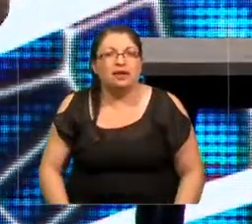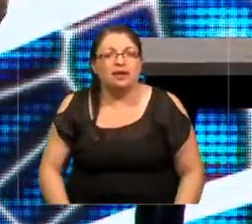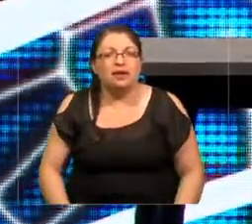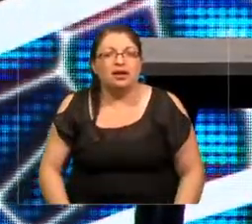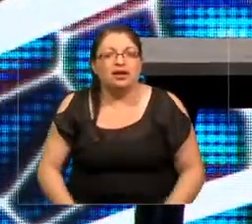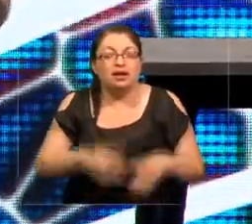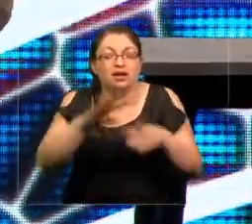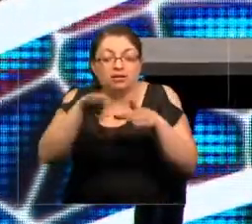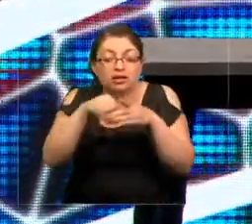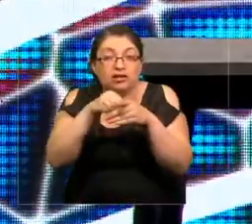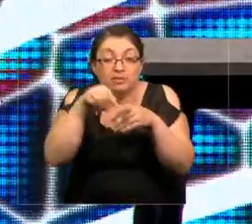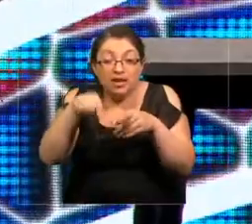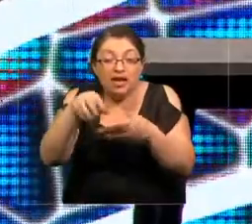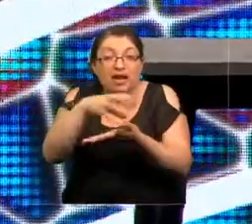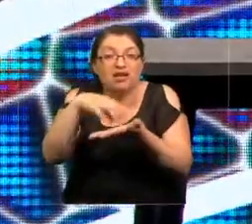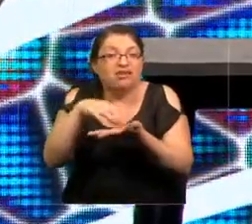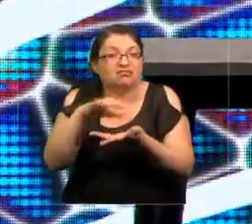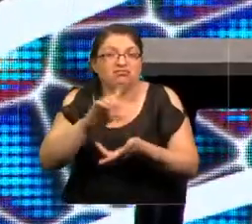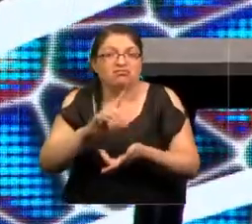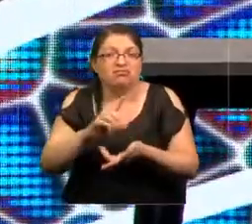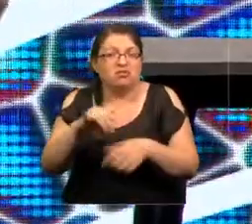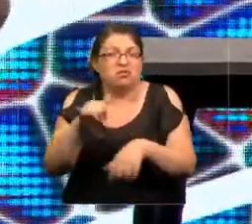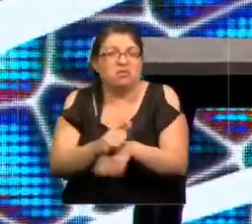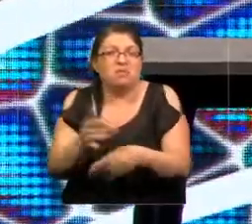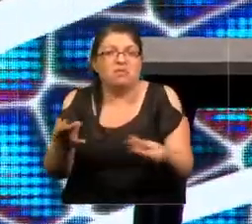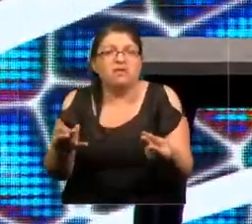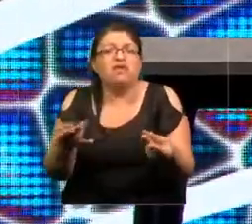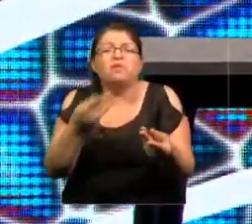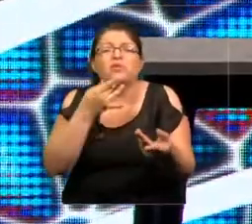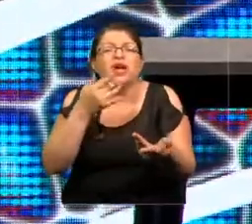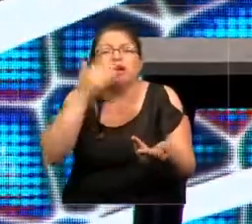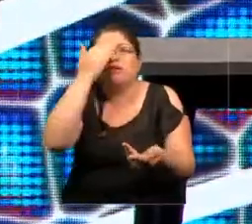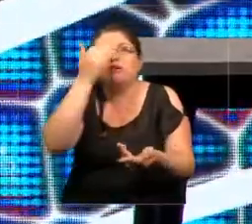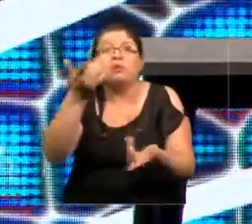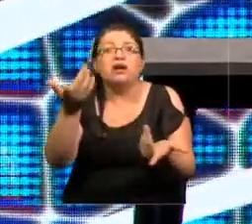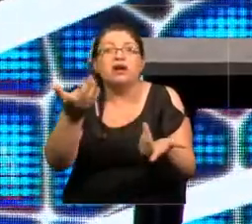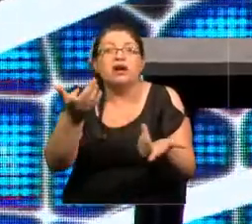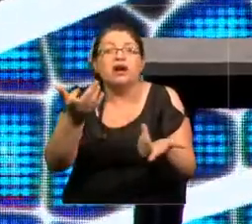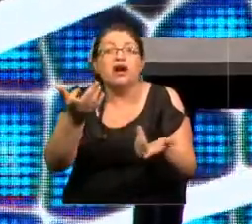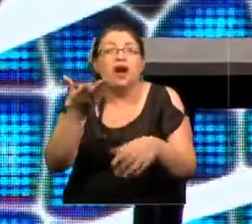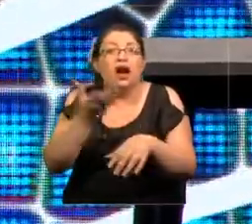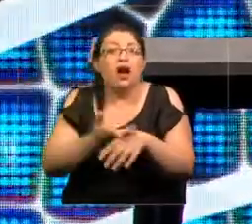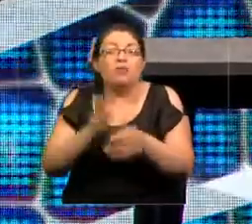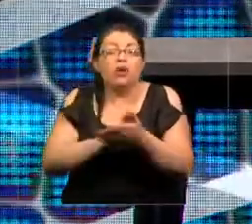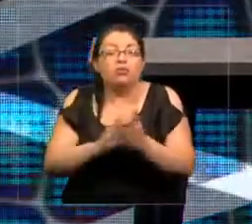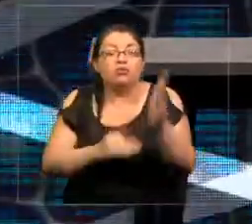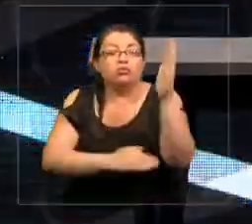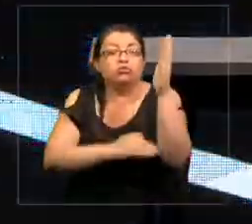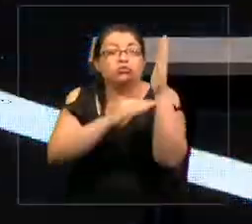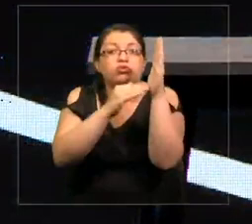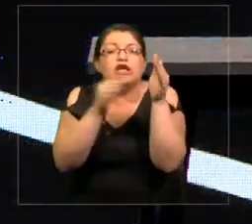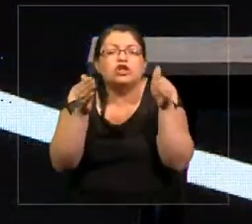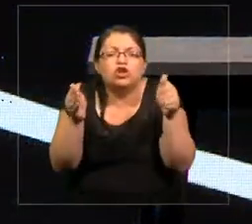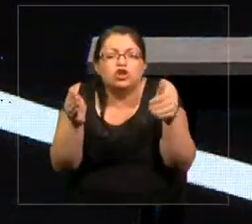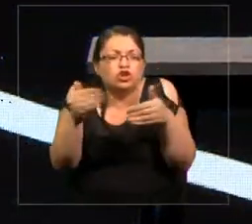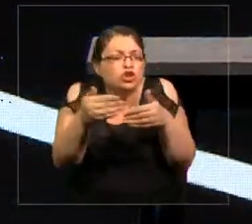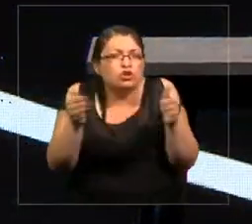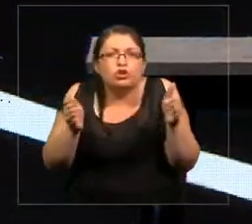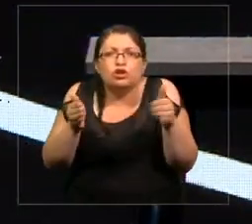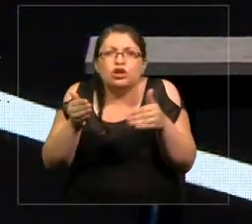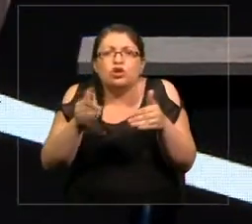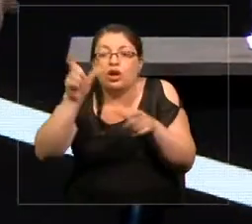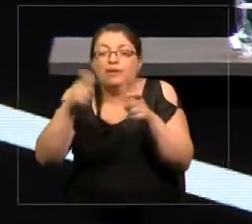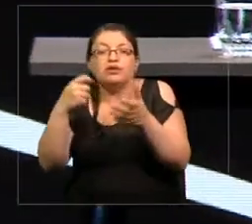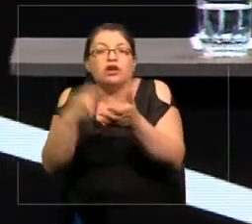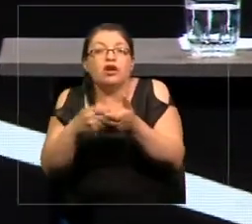inserción urbana es muy artificial porque estamos frente a un parque habitacional de puros departamentos muy chicos la gente que los